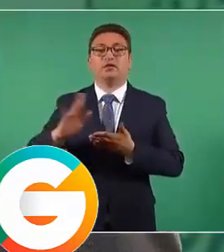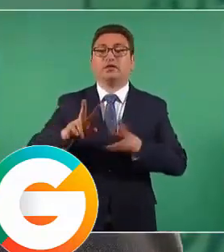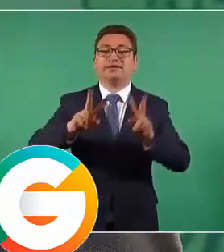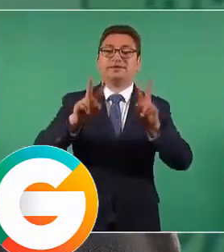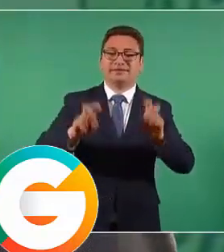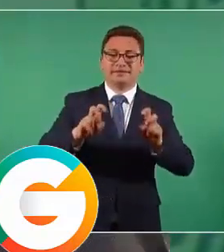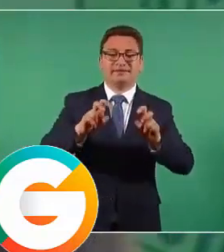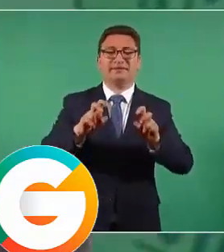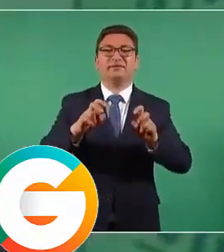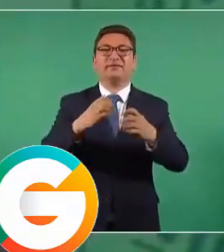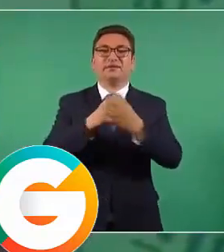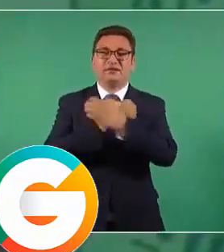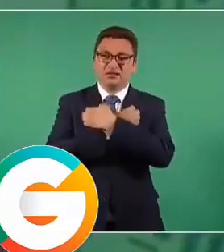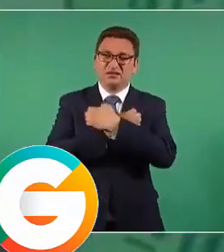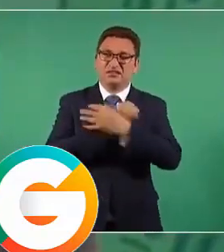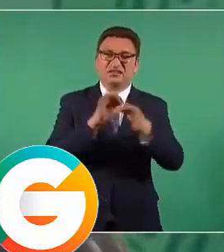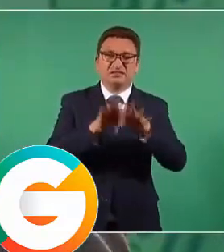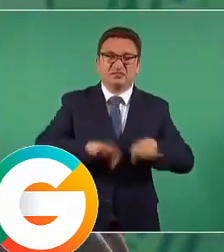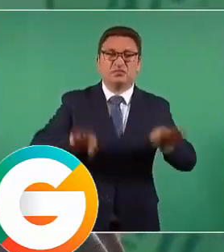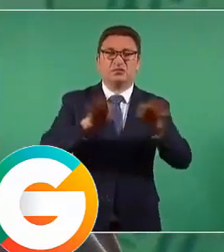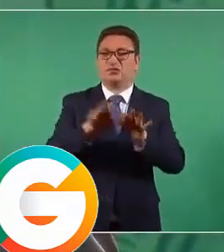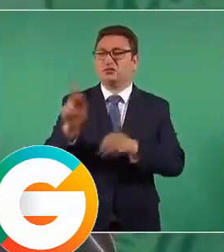salud, como la seguridad.